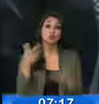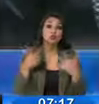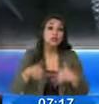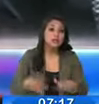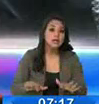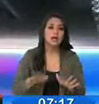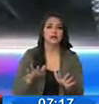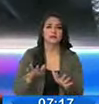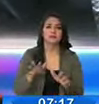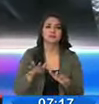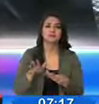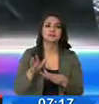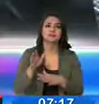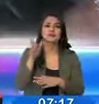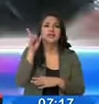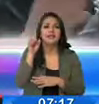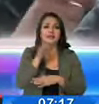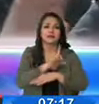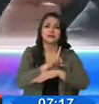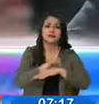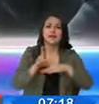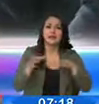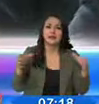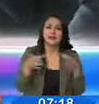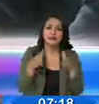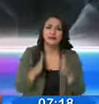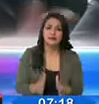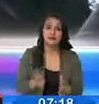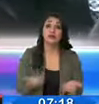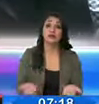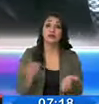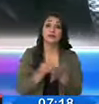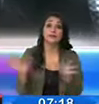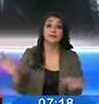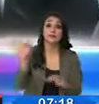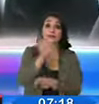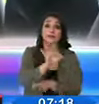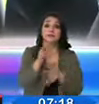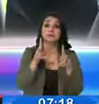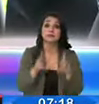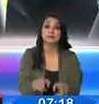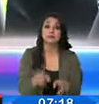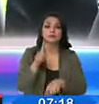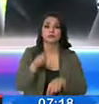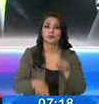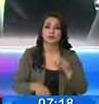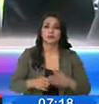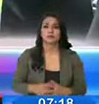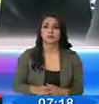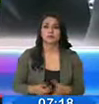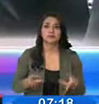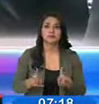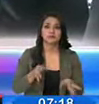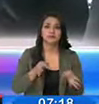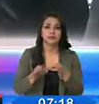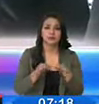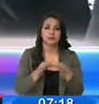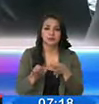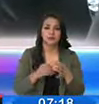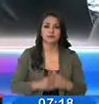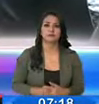espacio dirigencial no puedan reelegirse a ese mismo espacio. Importante recalcar también que quienes